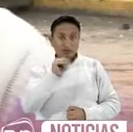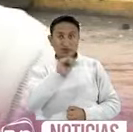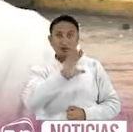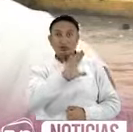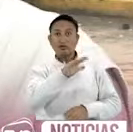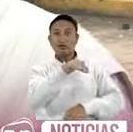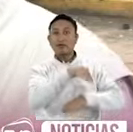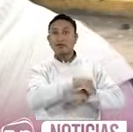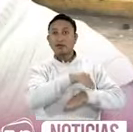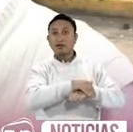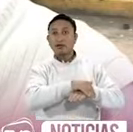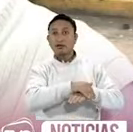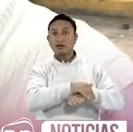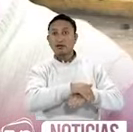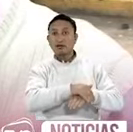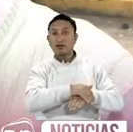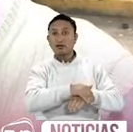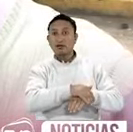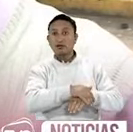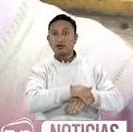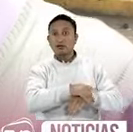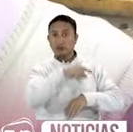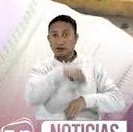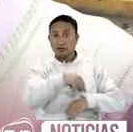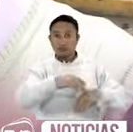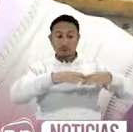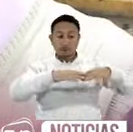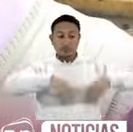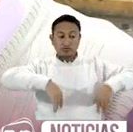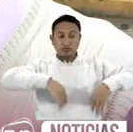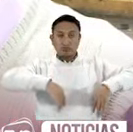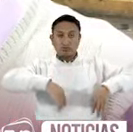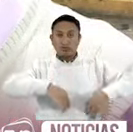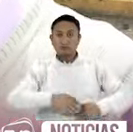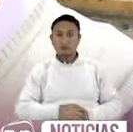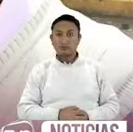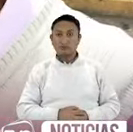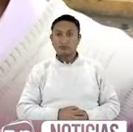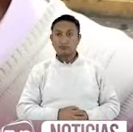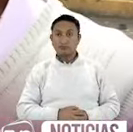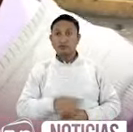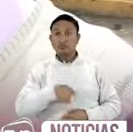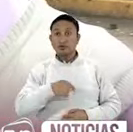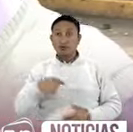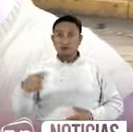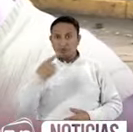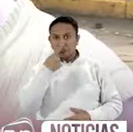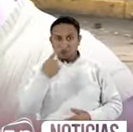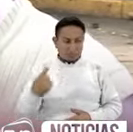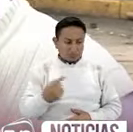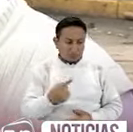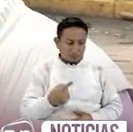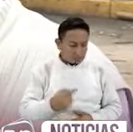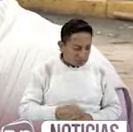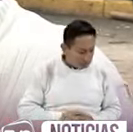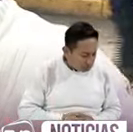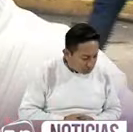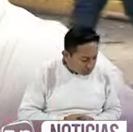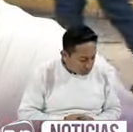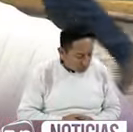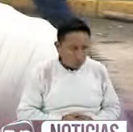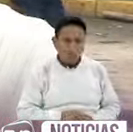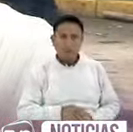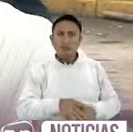tarde resultó el orificio. Cuando yo bajé a ver, sinceramente fue un